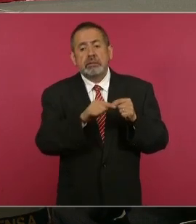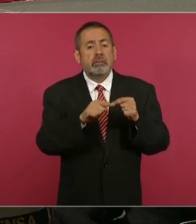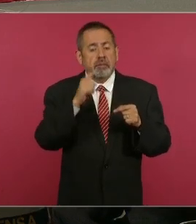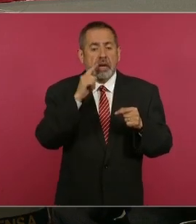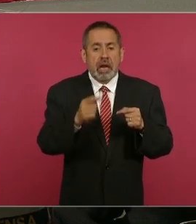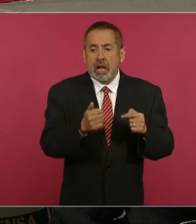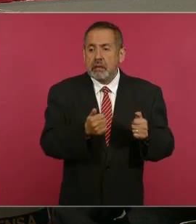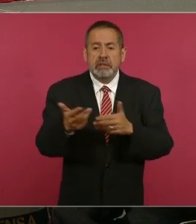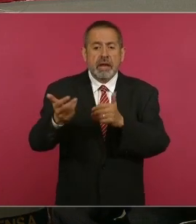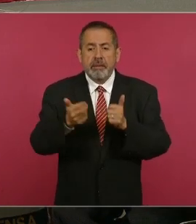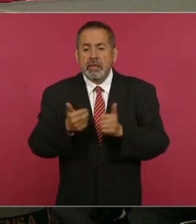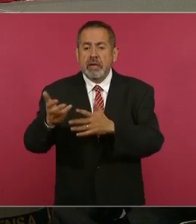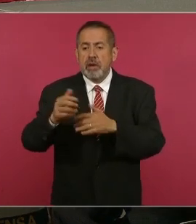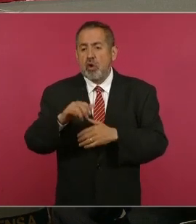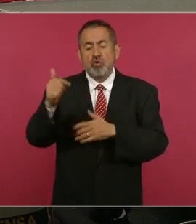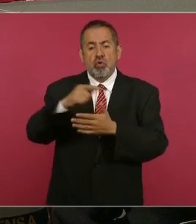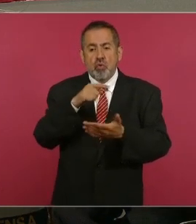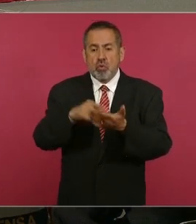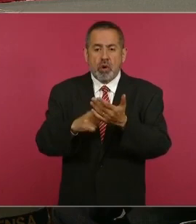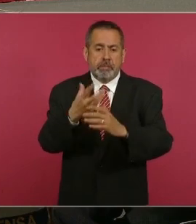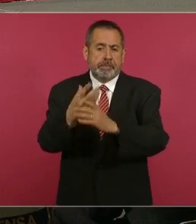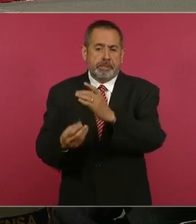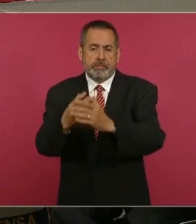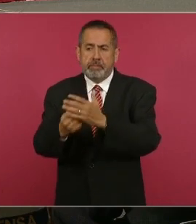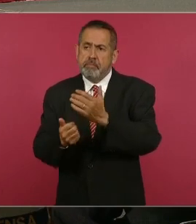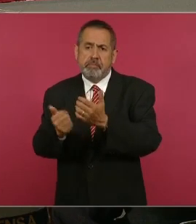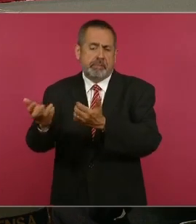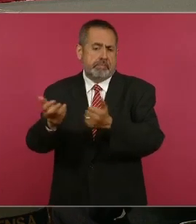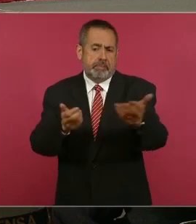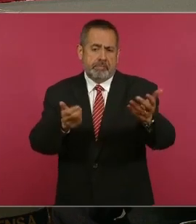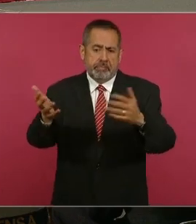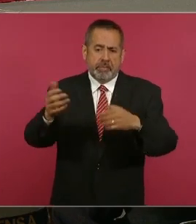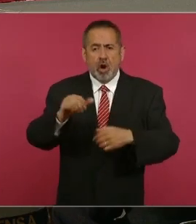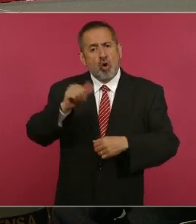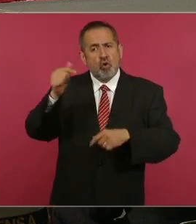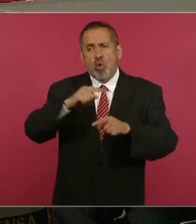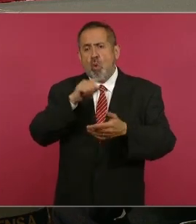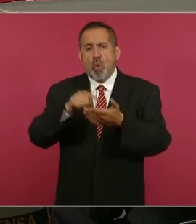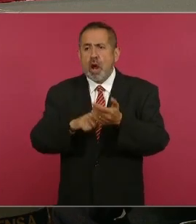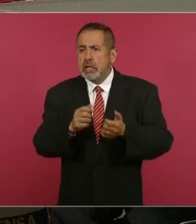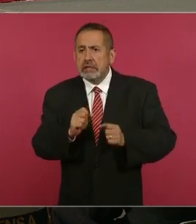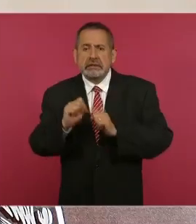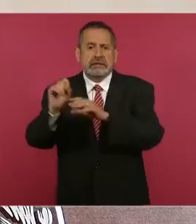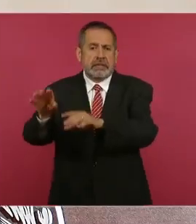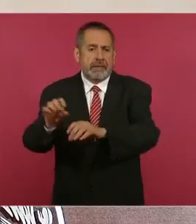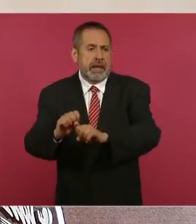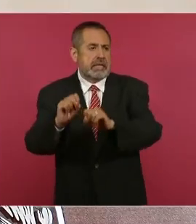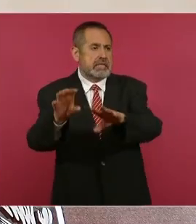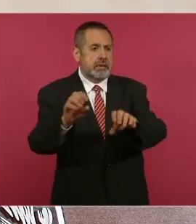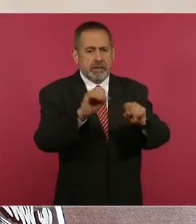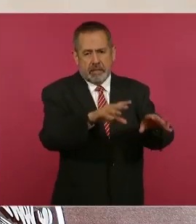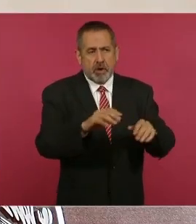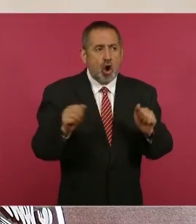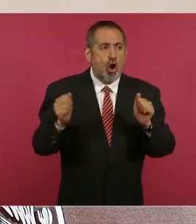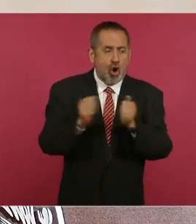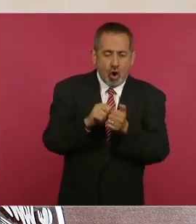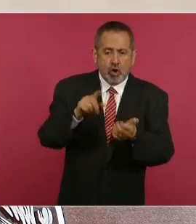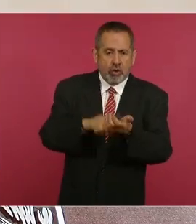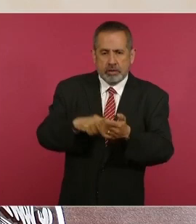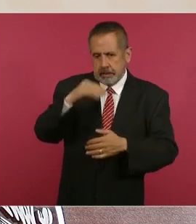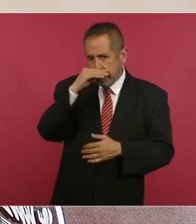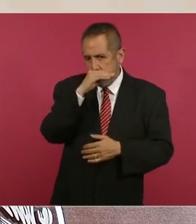de evacuación a quien deseen hacerlo a sus diferentes destinos. Esto va a ser de manera